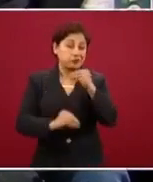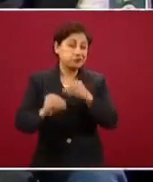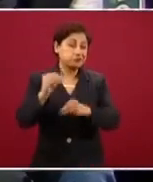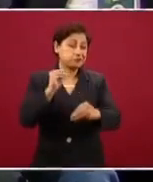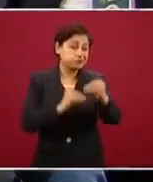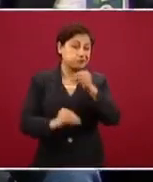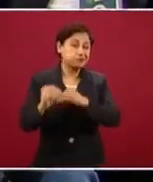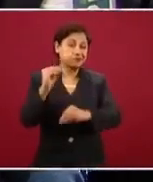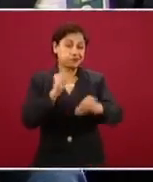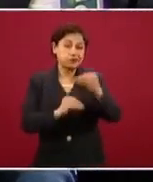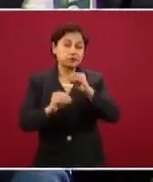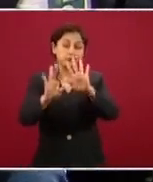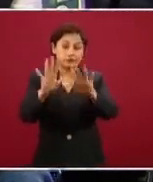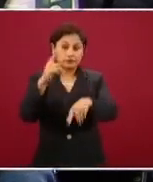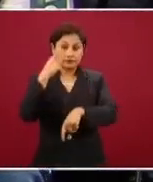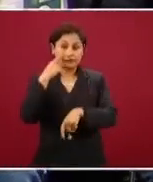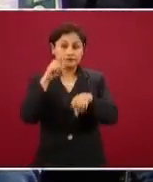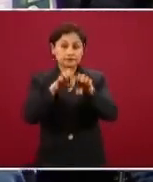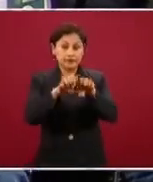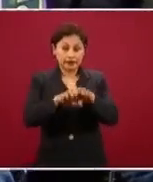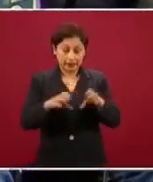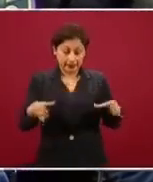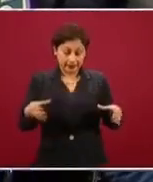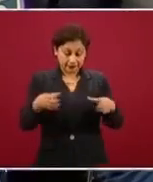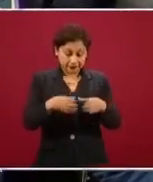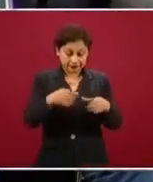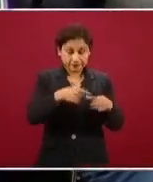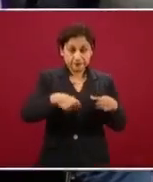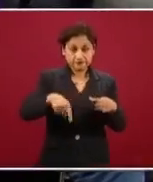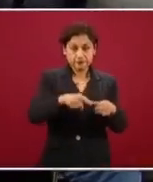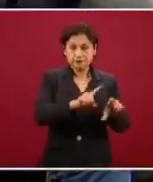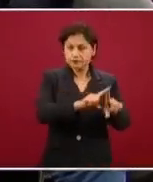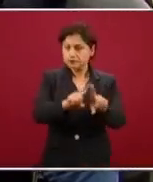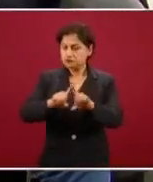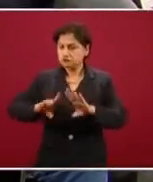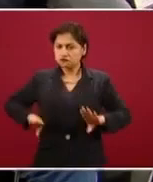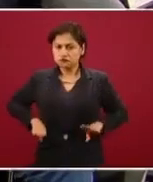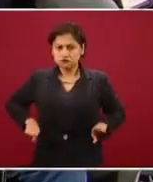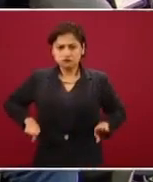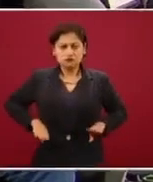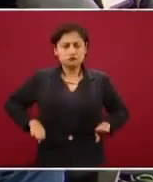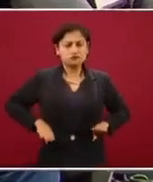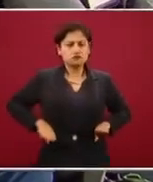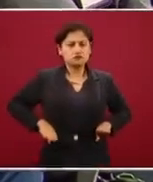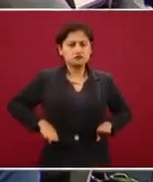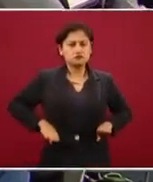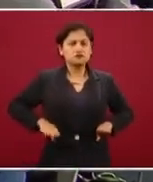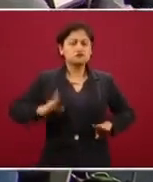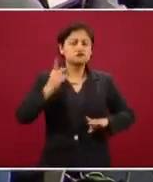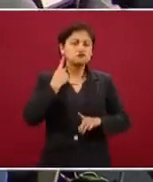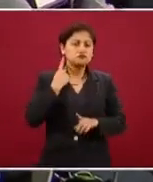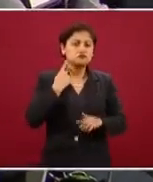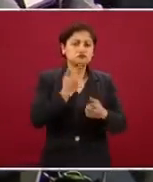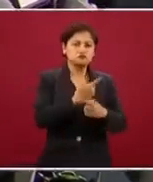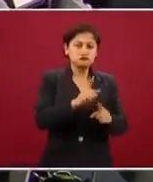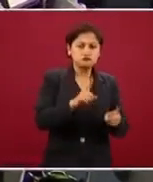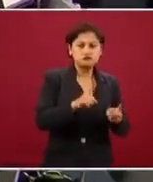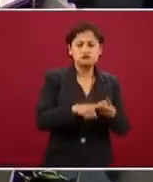había en el gabinete los liberales moderados y los